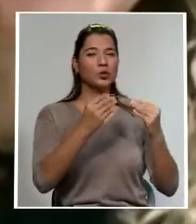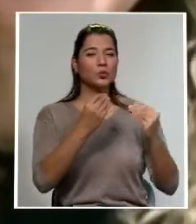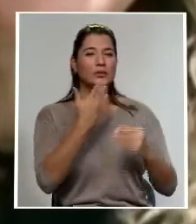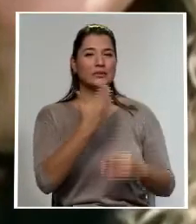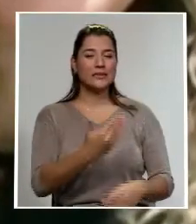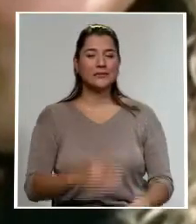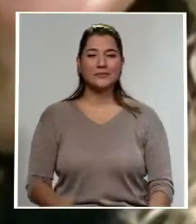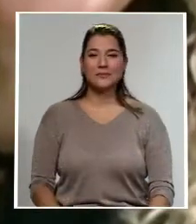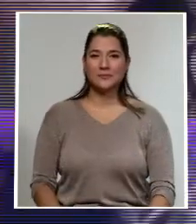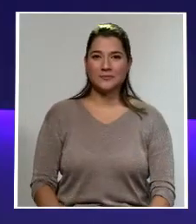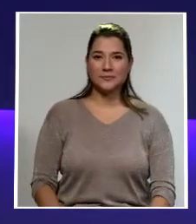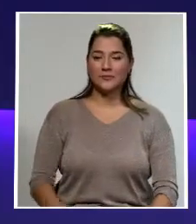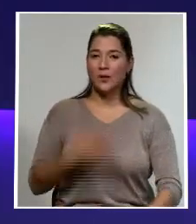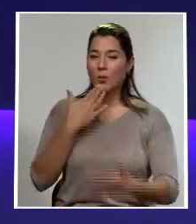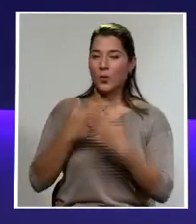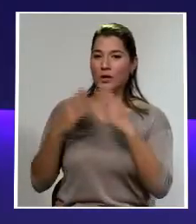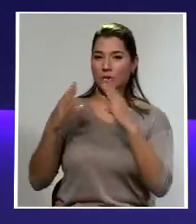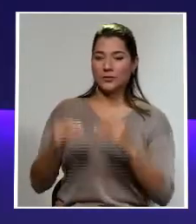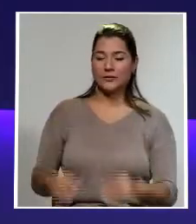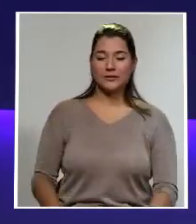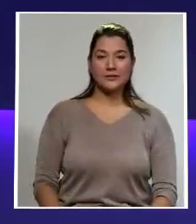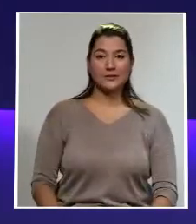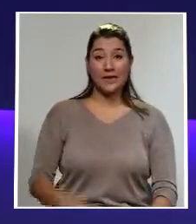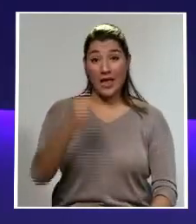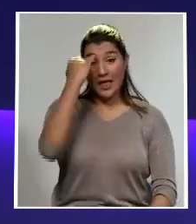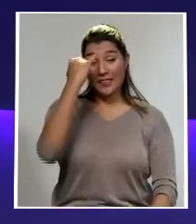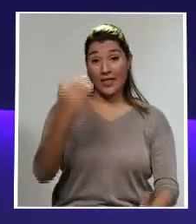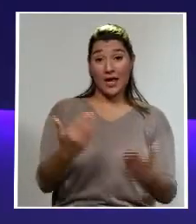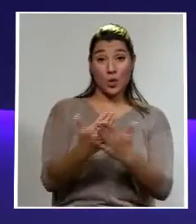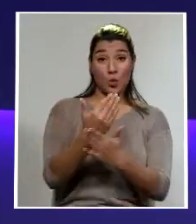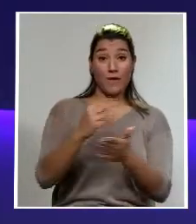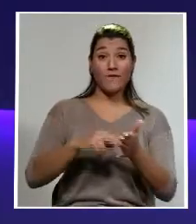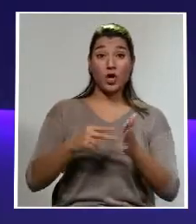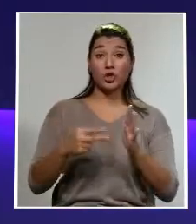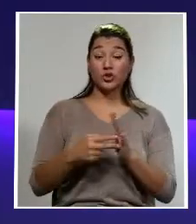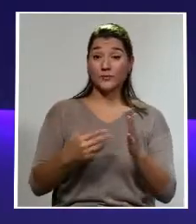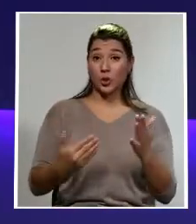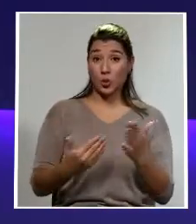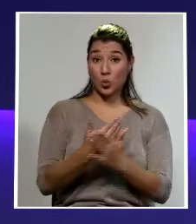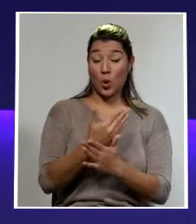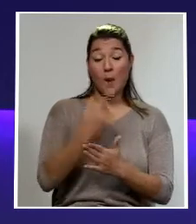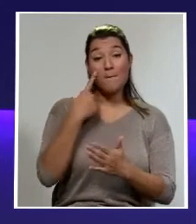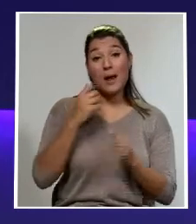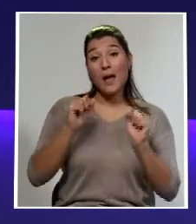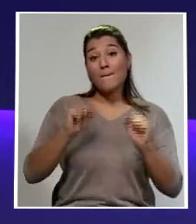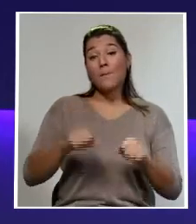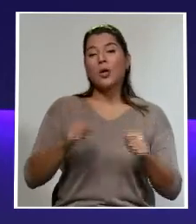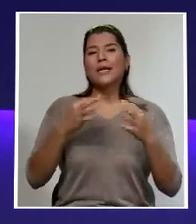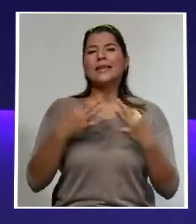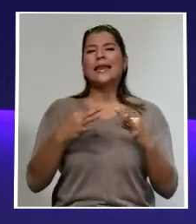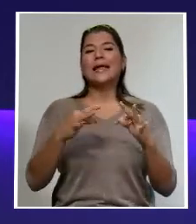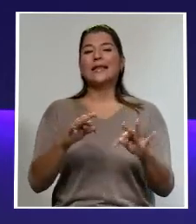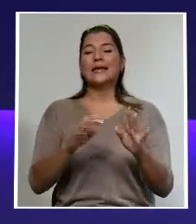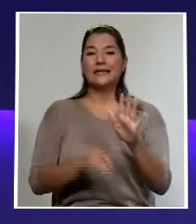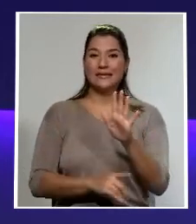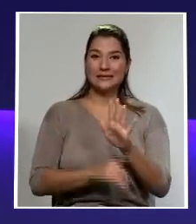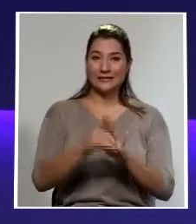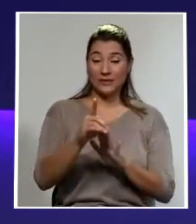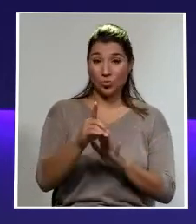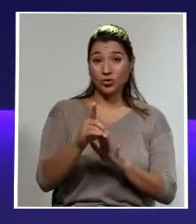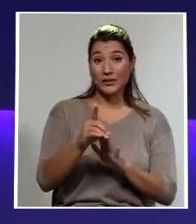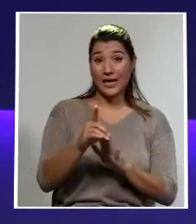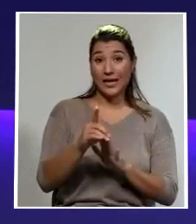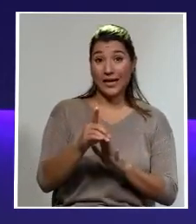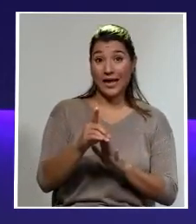gracias. Buenas noches. Ideas nuevas, conceptos nuevos para tratar de desarrollar